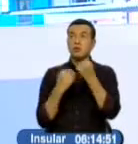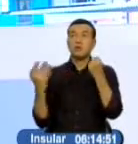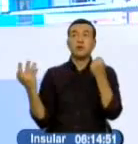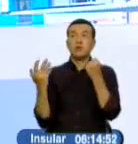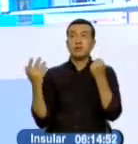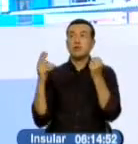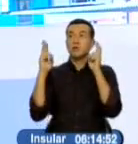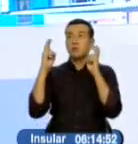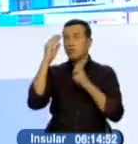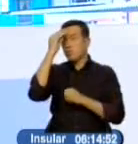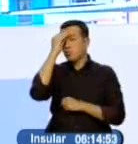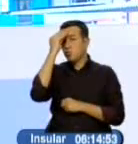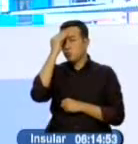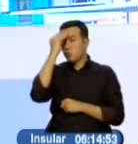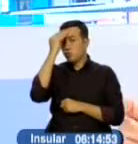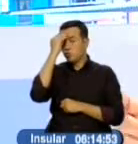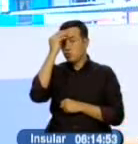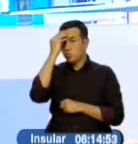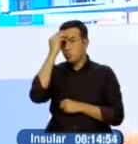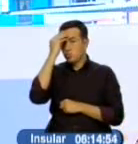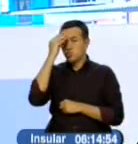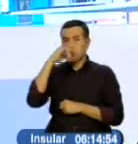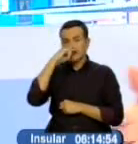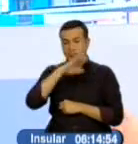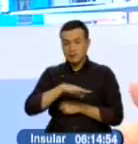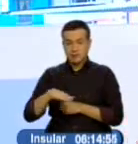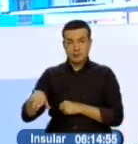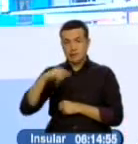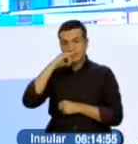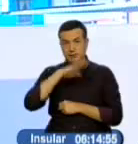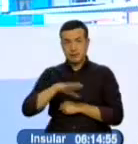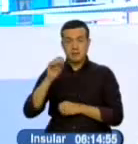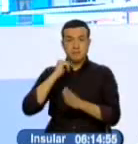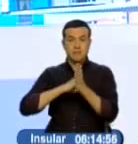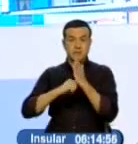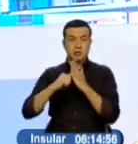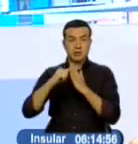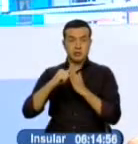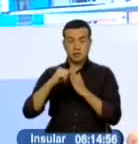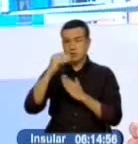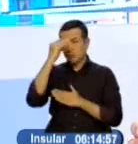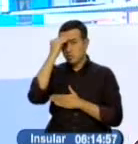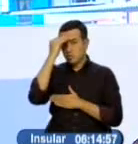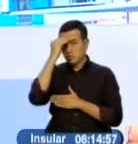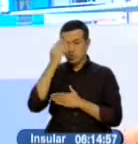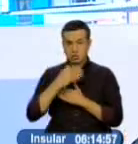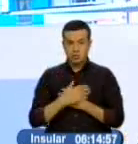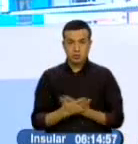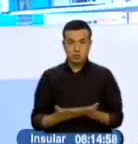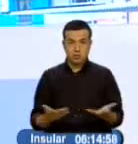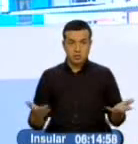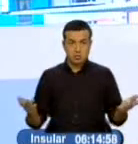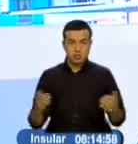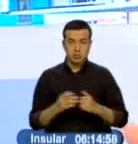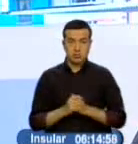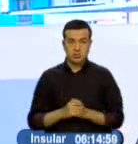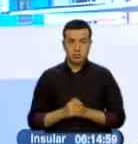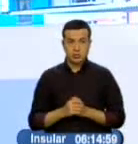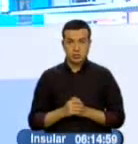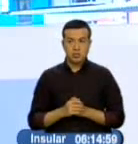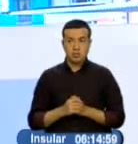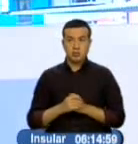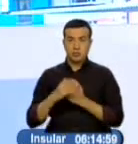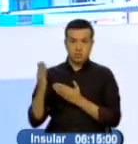la educación, digamos, inicial, donde el Ministerio de Educación lo